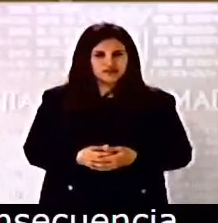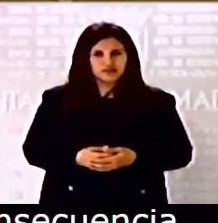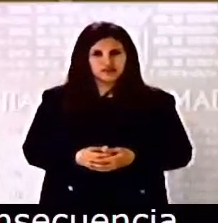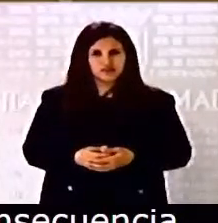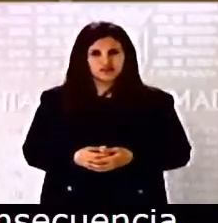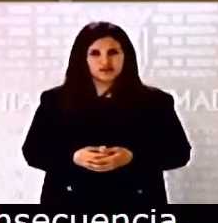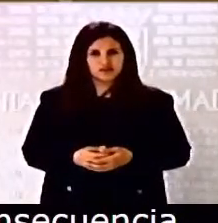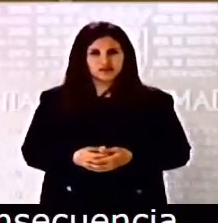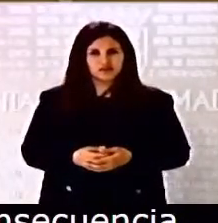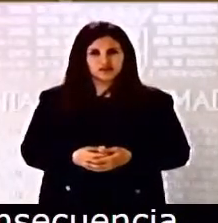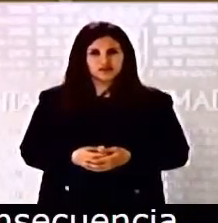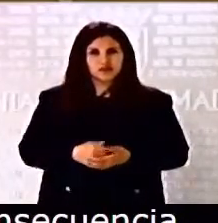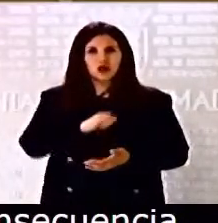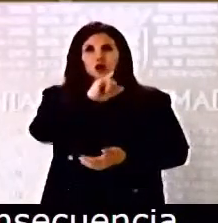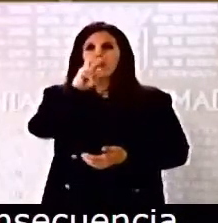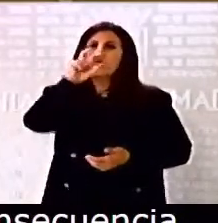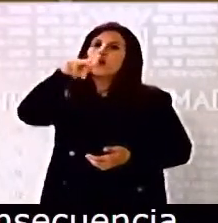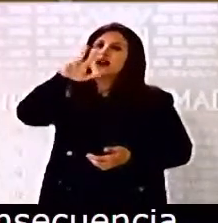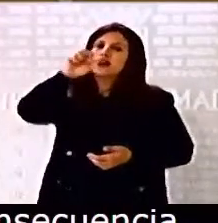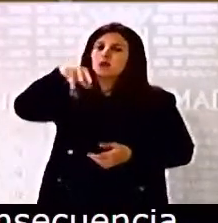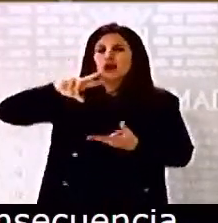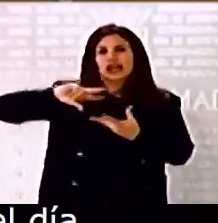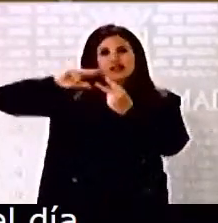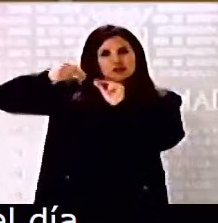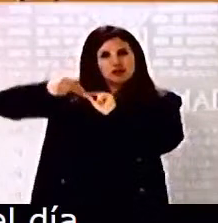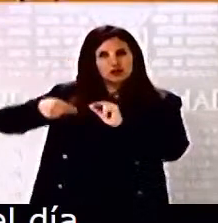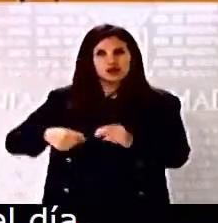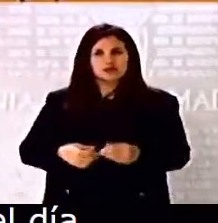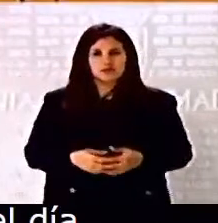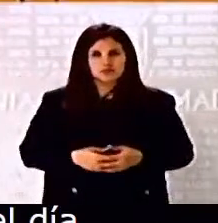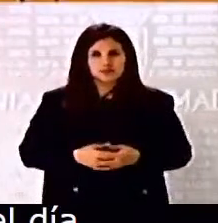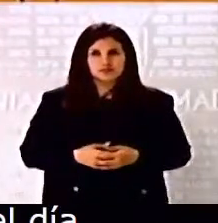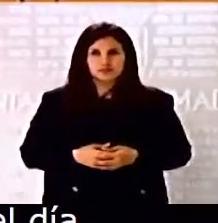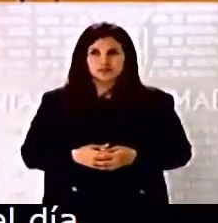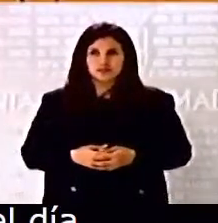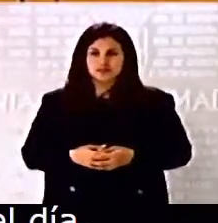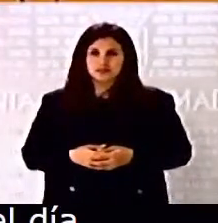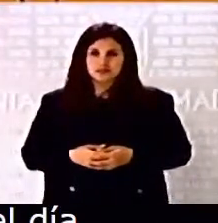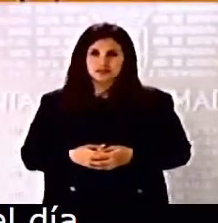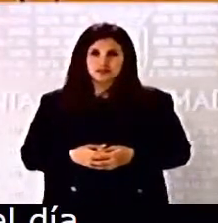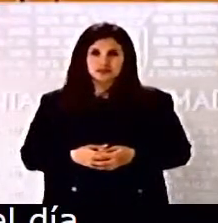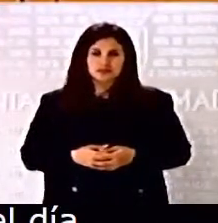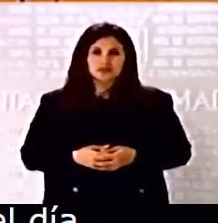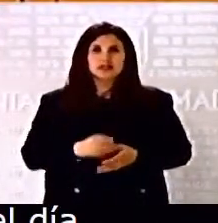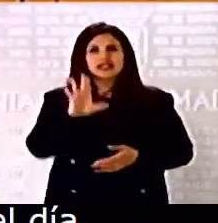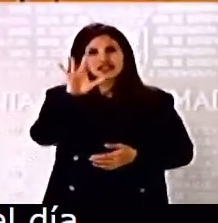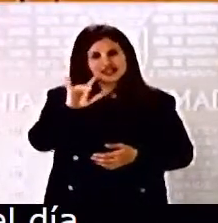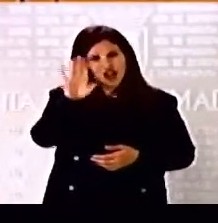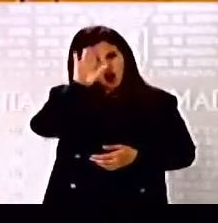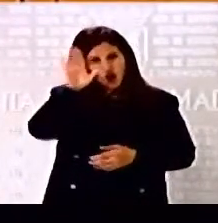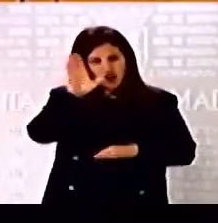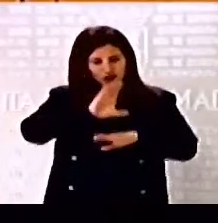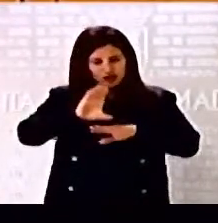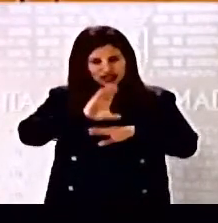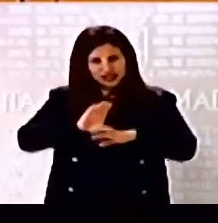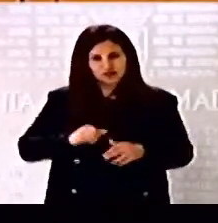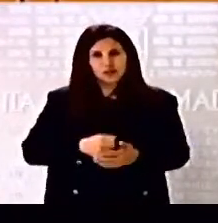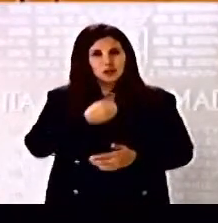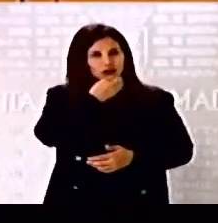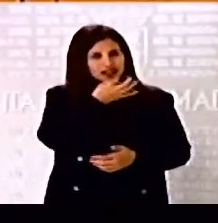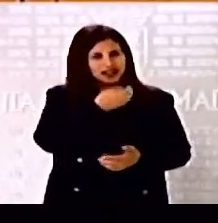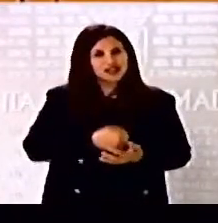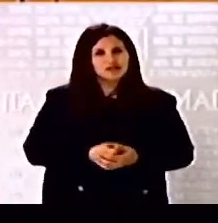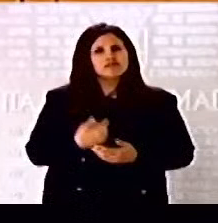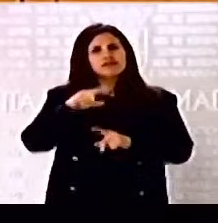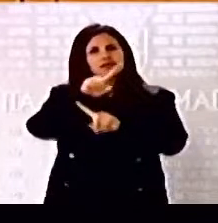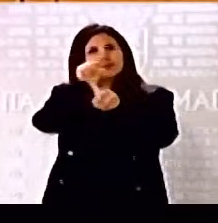Ramón Martín, de Canal Extremadura. Sí, hola, consejero. Mi